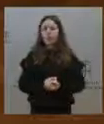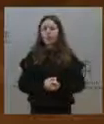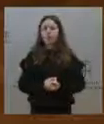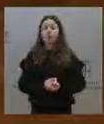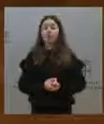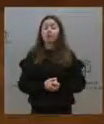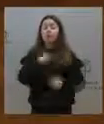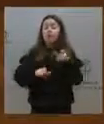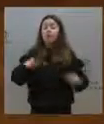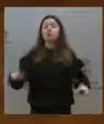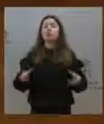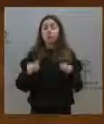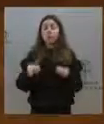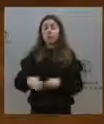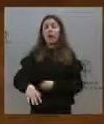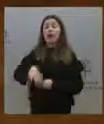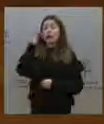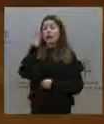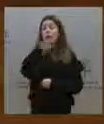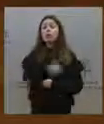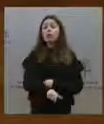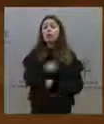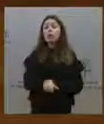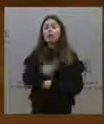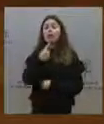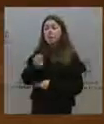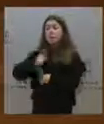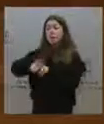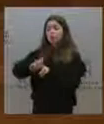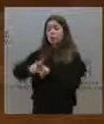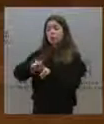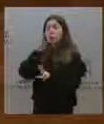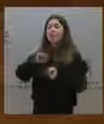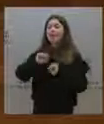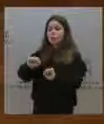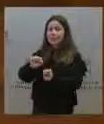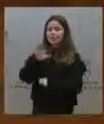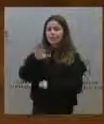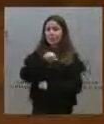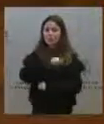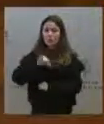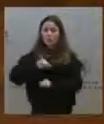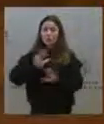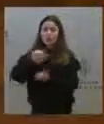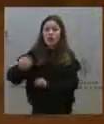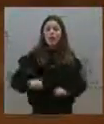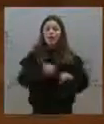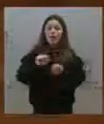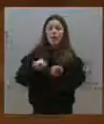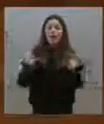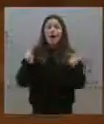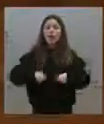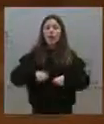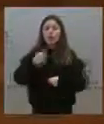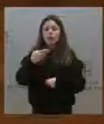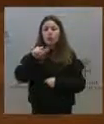presidente autonómico se niegue a hablar con Vox por su rechazo al Estado autonómico, pero defienda acuerdos con Bildu los indultos a los separatistas o guarde silencio